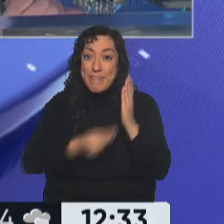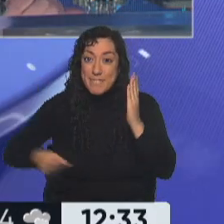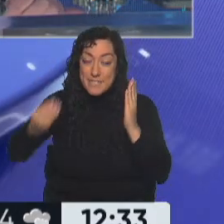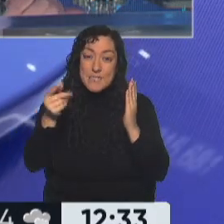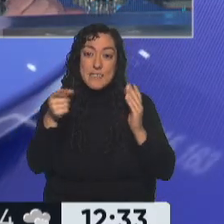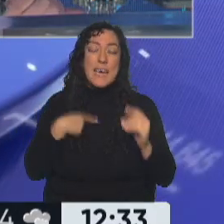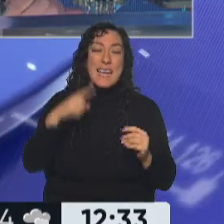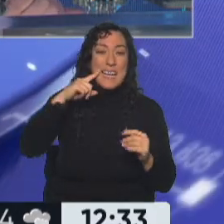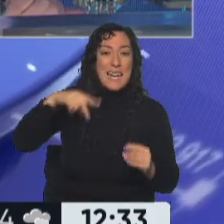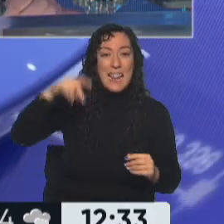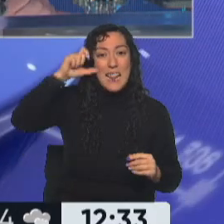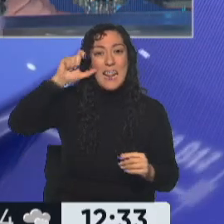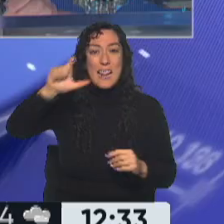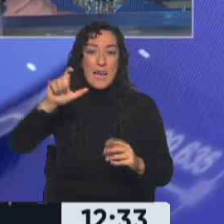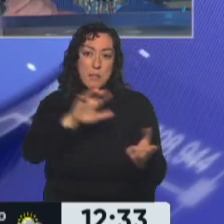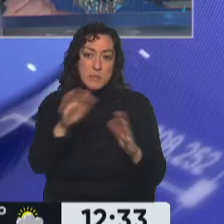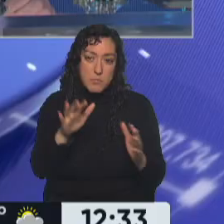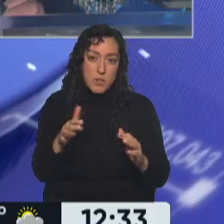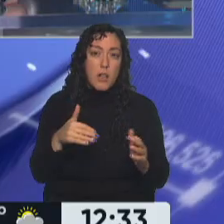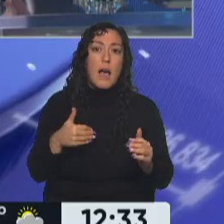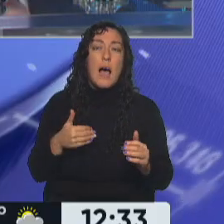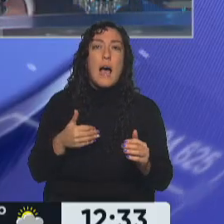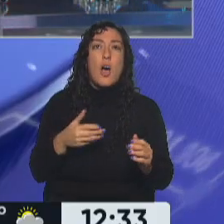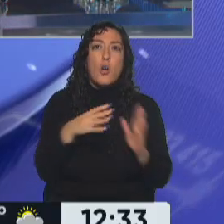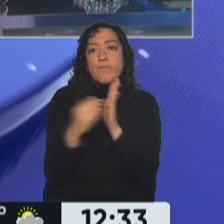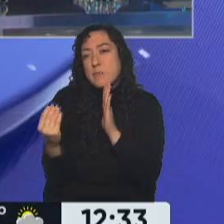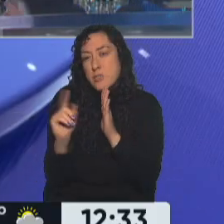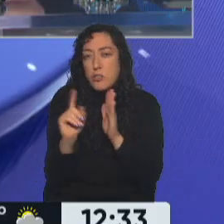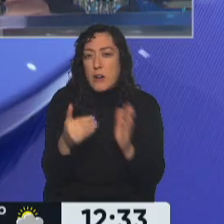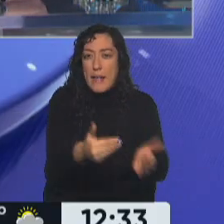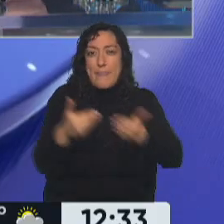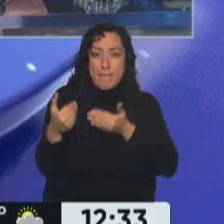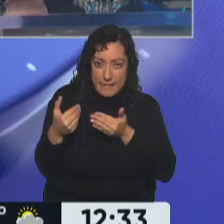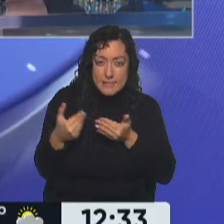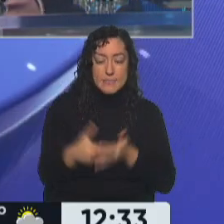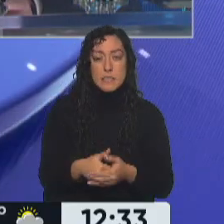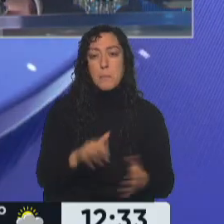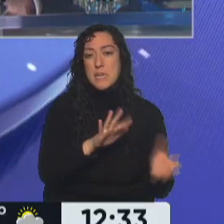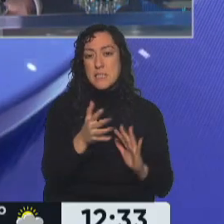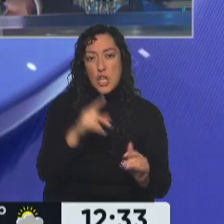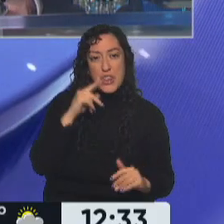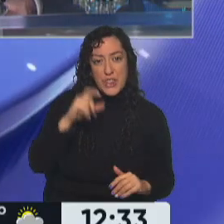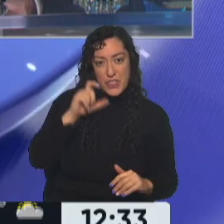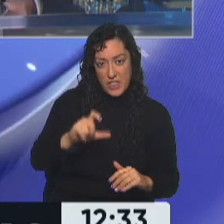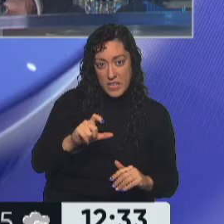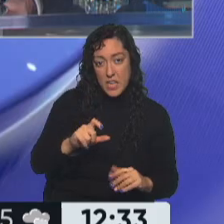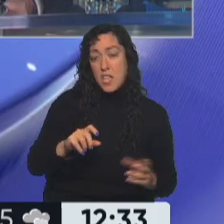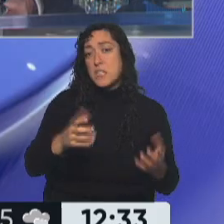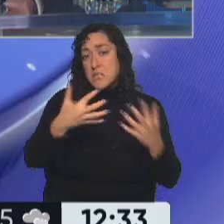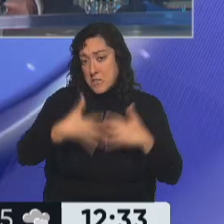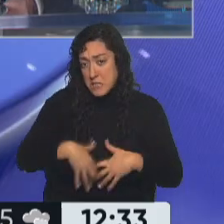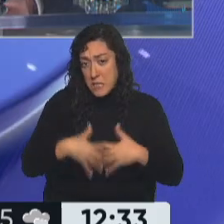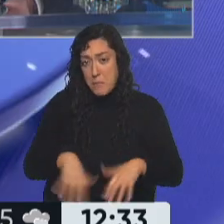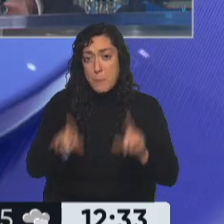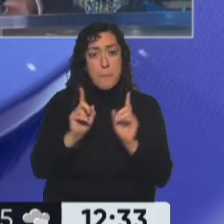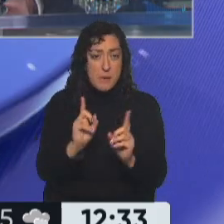del INDEC, ¿no? El del INDEC. Entonces, o adelantarse más que replicar, intentar más o menos por dónde va a estar el del INDEC. Entonces, es la misma metodología.